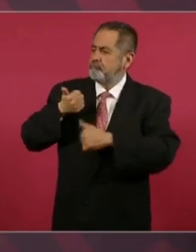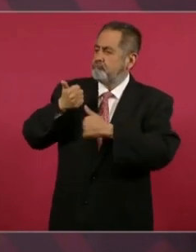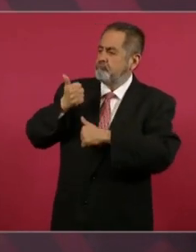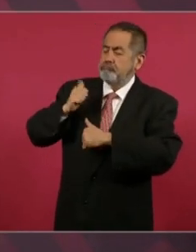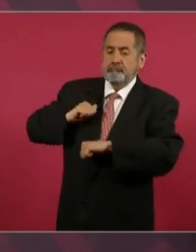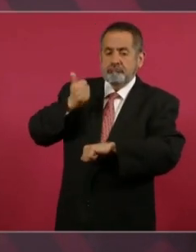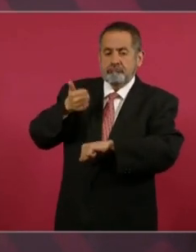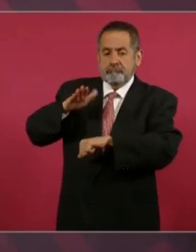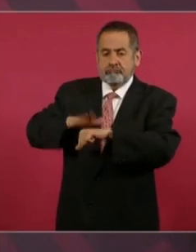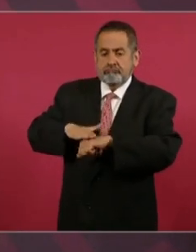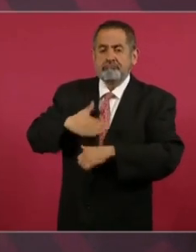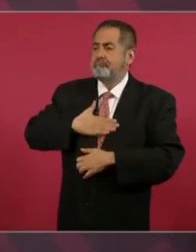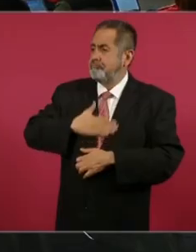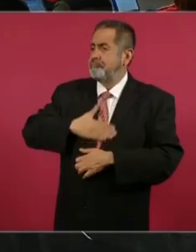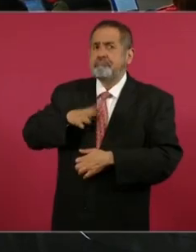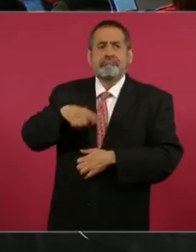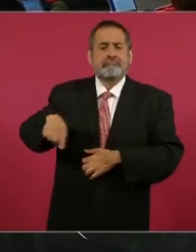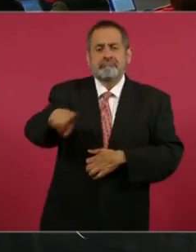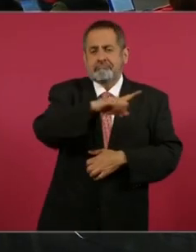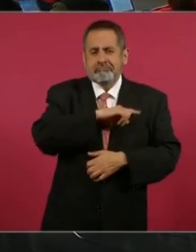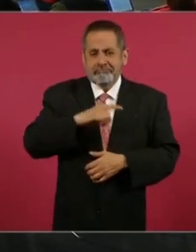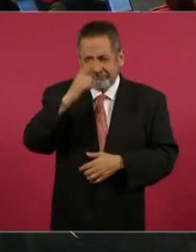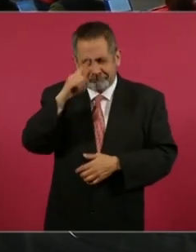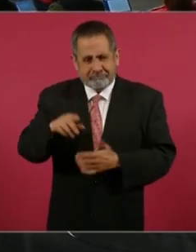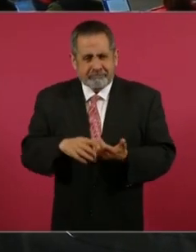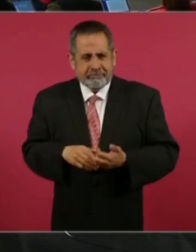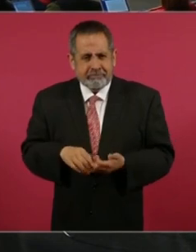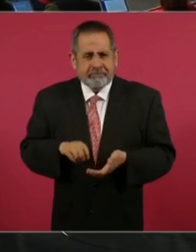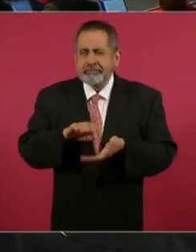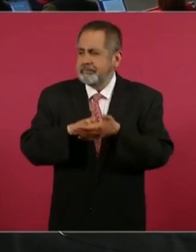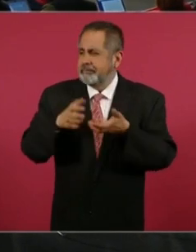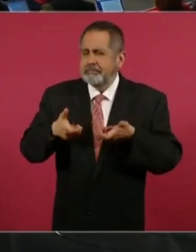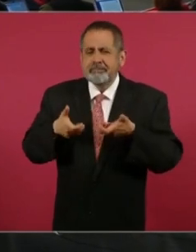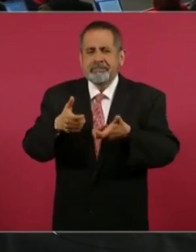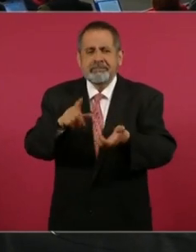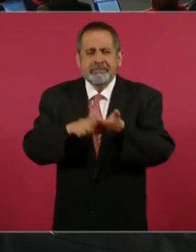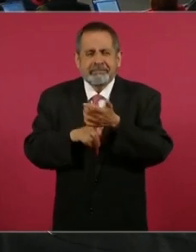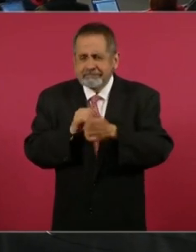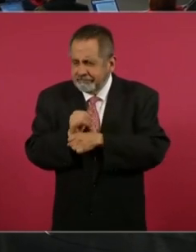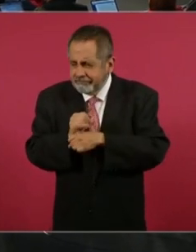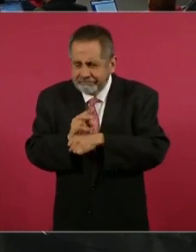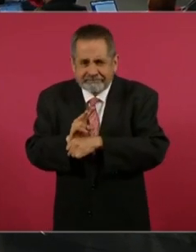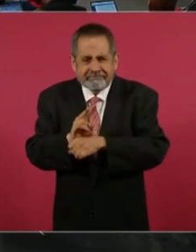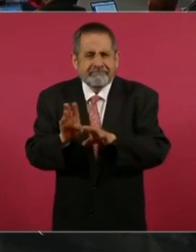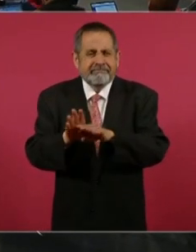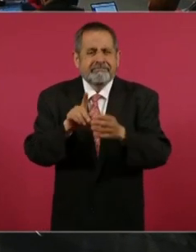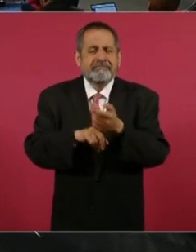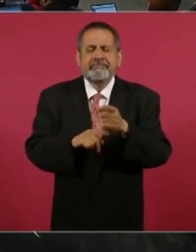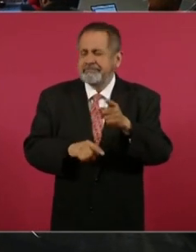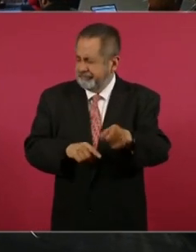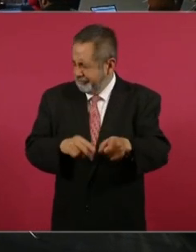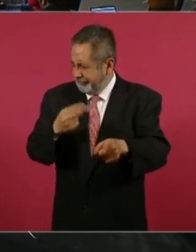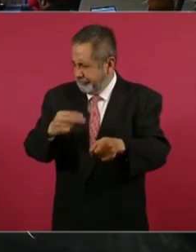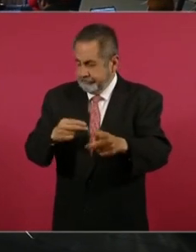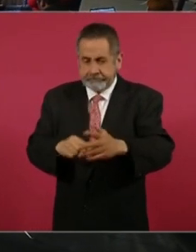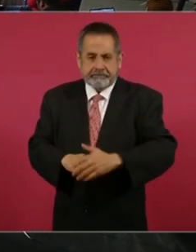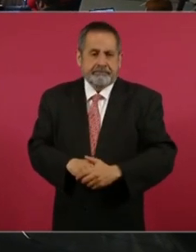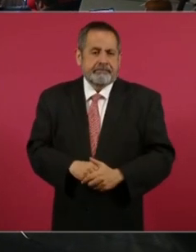¿cómo se llaman los que cobran en las calles o que, inspectores, cómo se llama? Hay un…